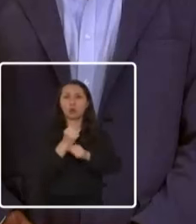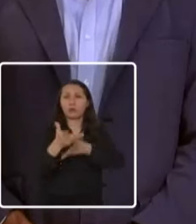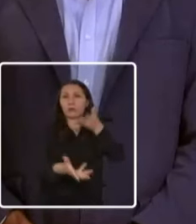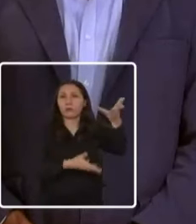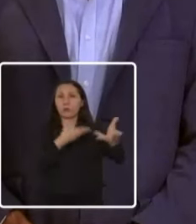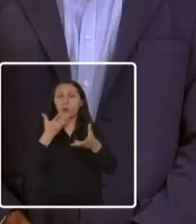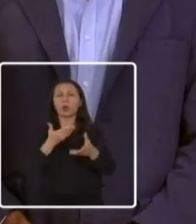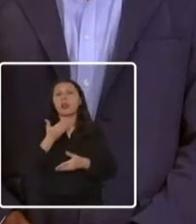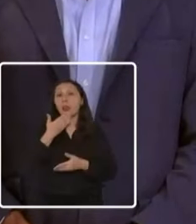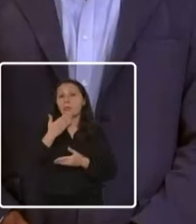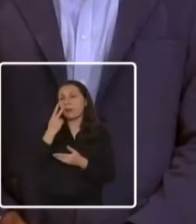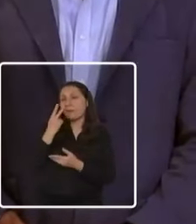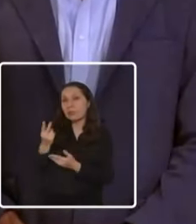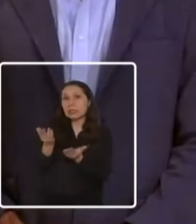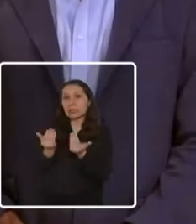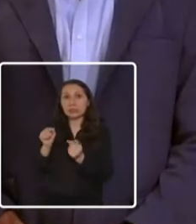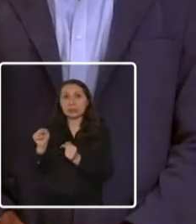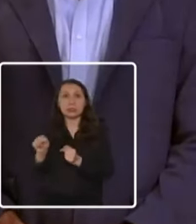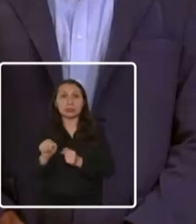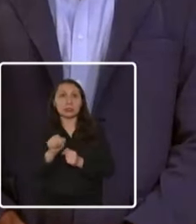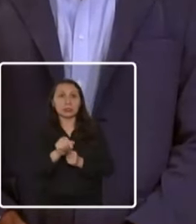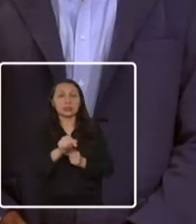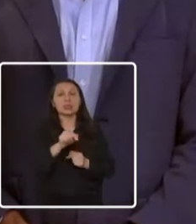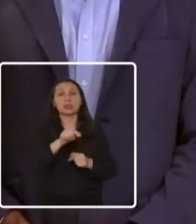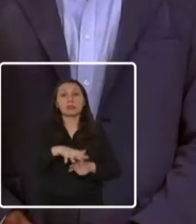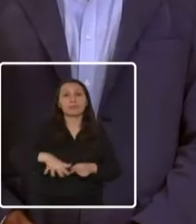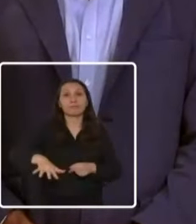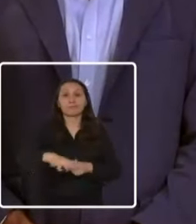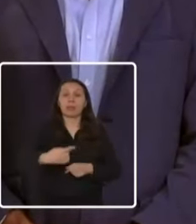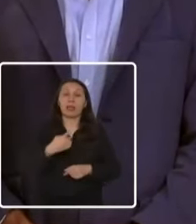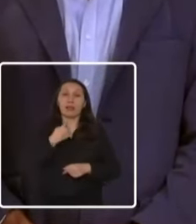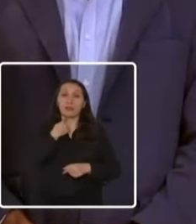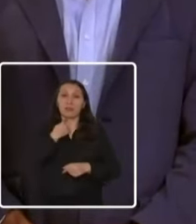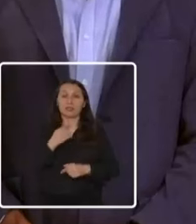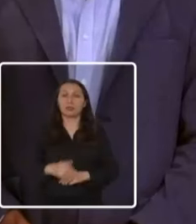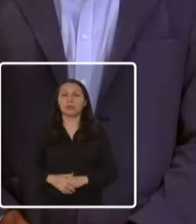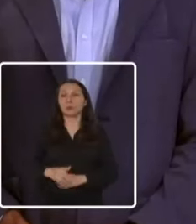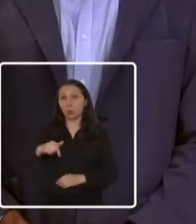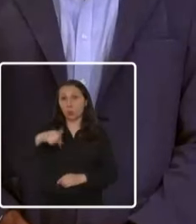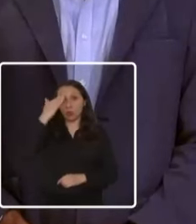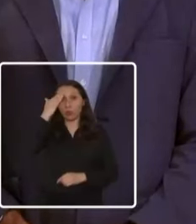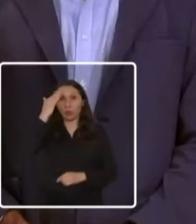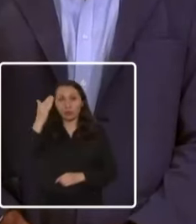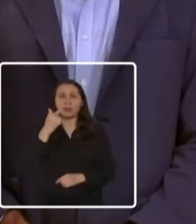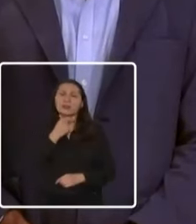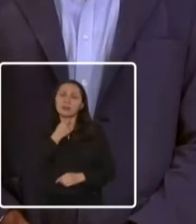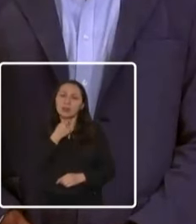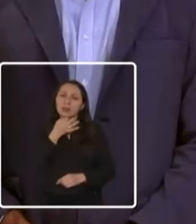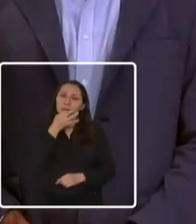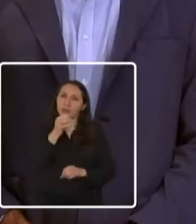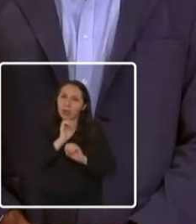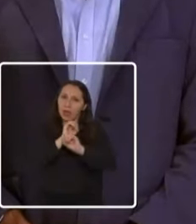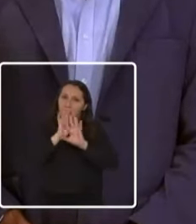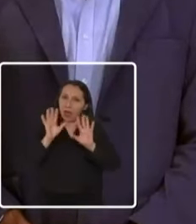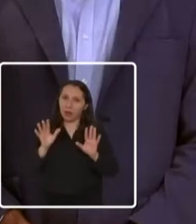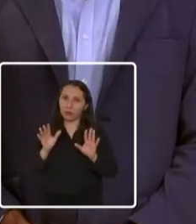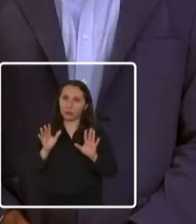pero también atender las necesidades que hoy día existen en los territorios afectados. Hoy día quiero ser